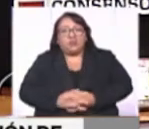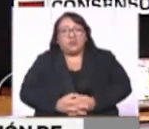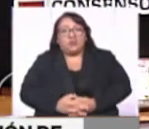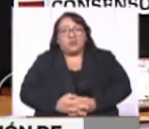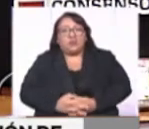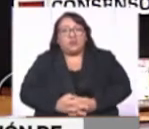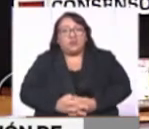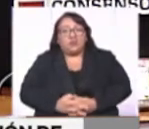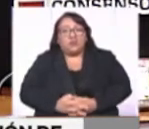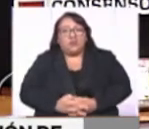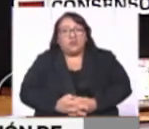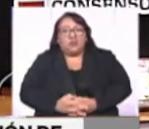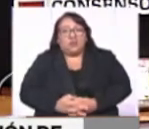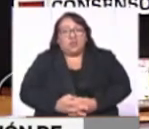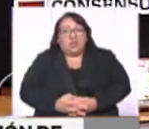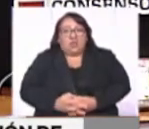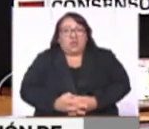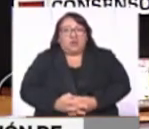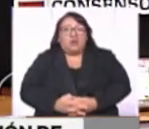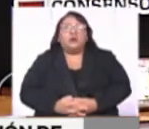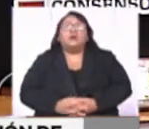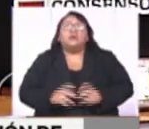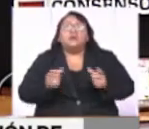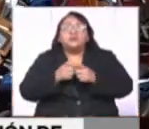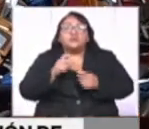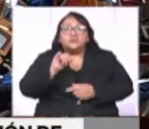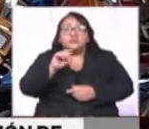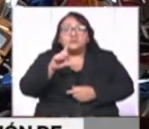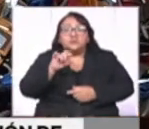favor. Congresista Illich López, por un minuto.